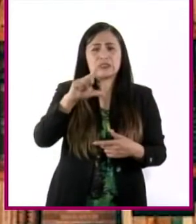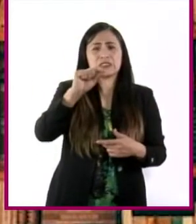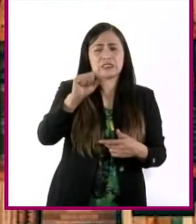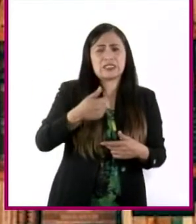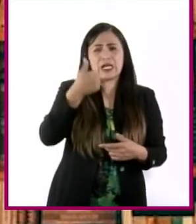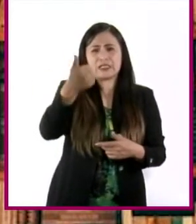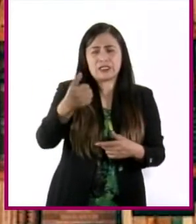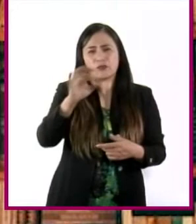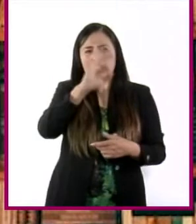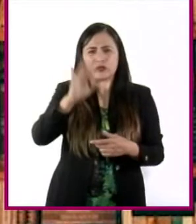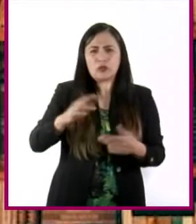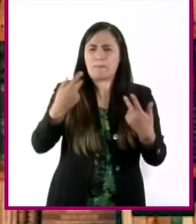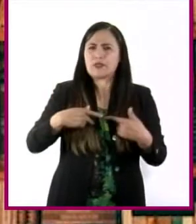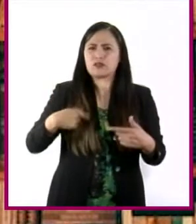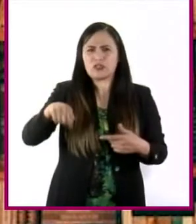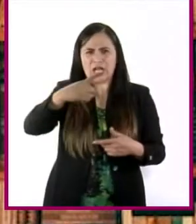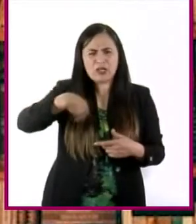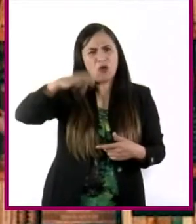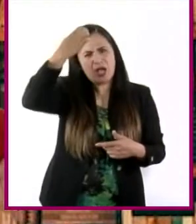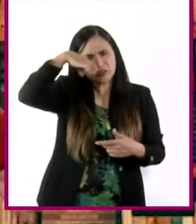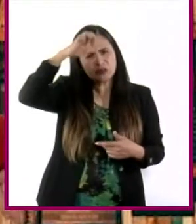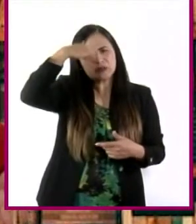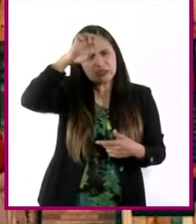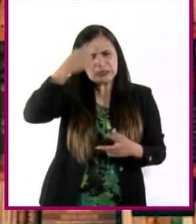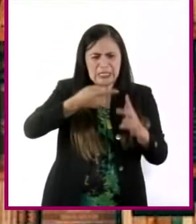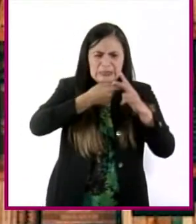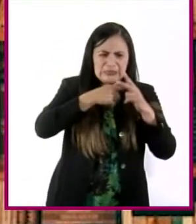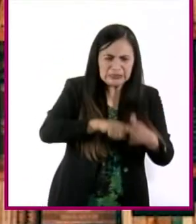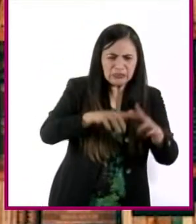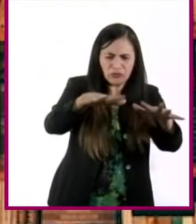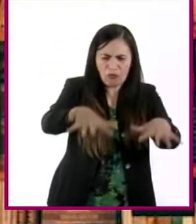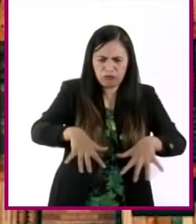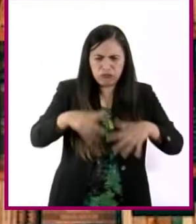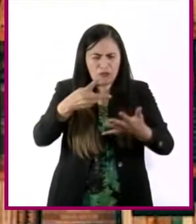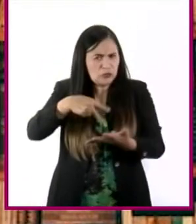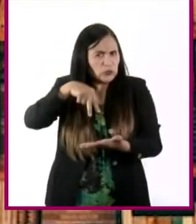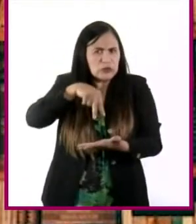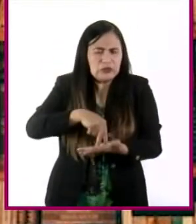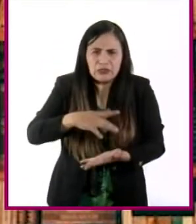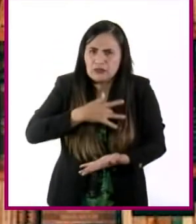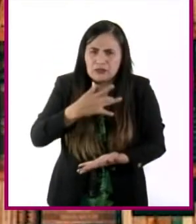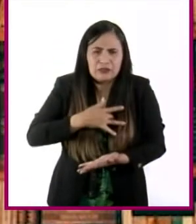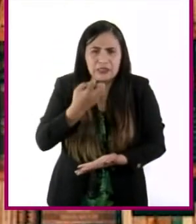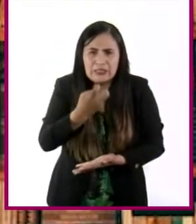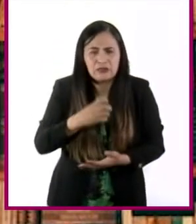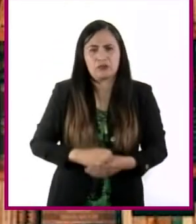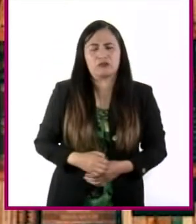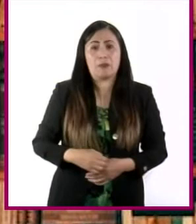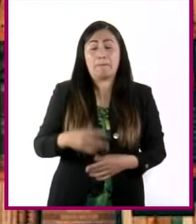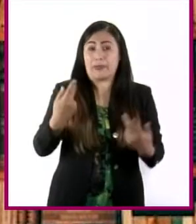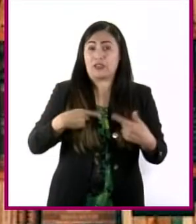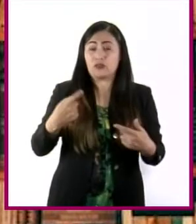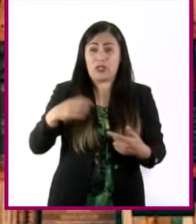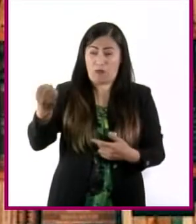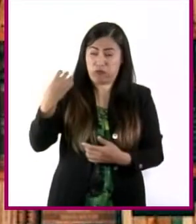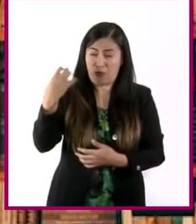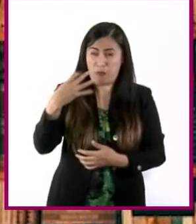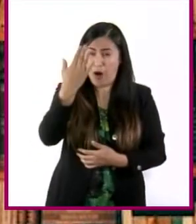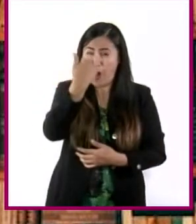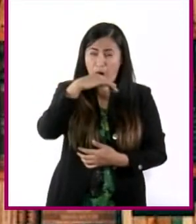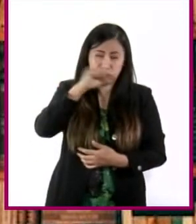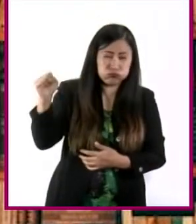oradores experimentados sienten ese nerviosismo al hablar en público. Atención, dijimos oradores experimentados. Es